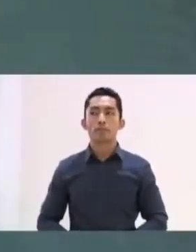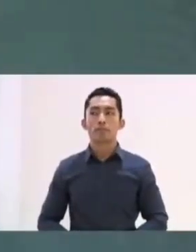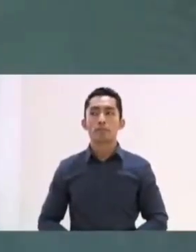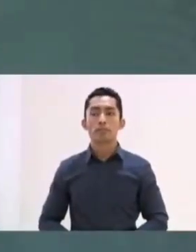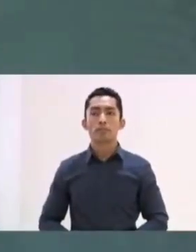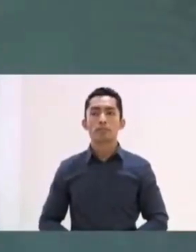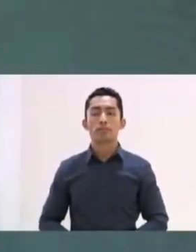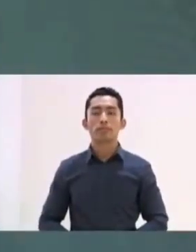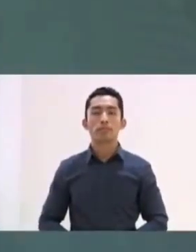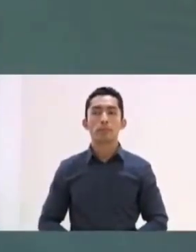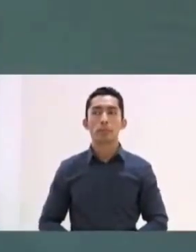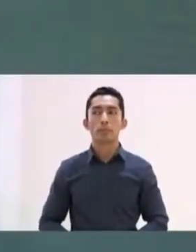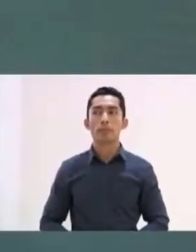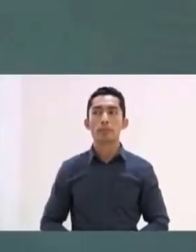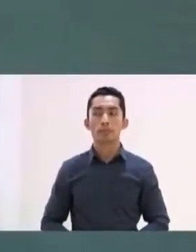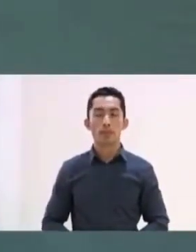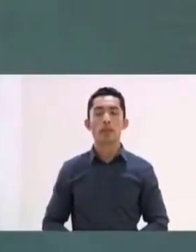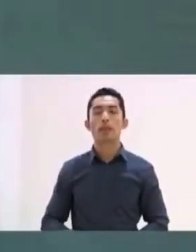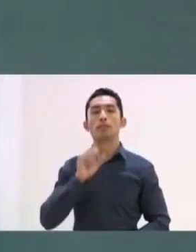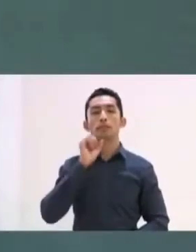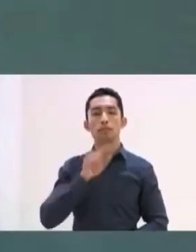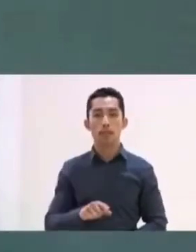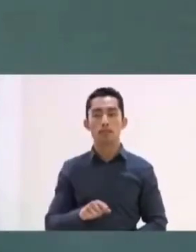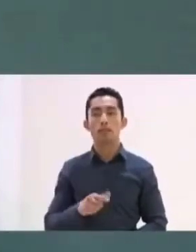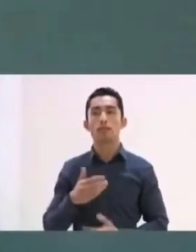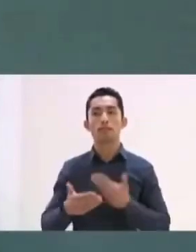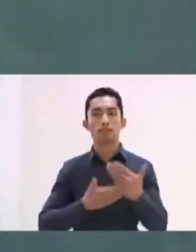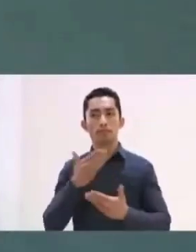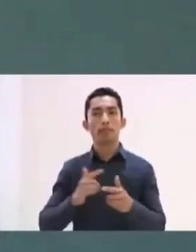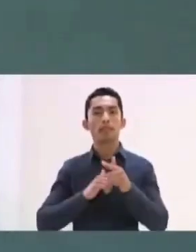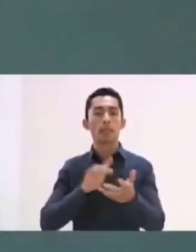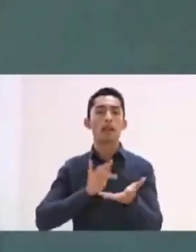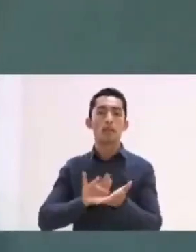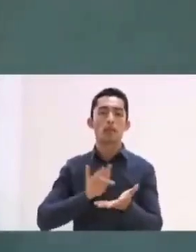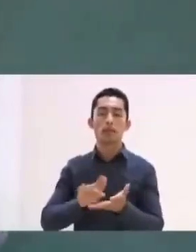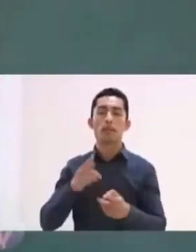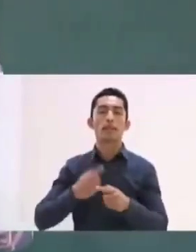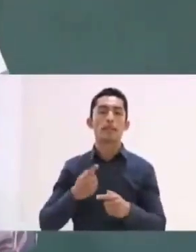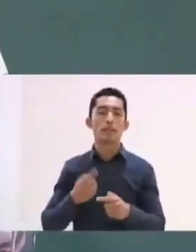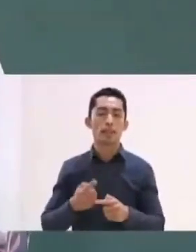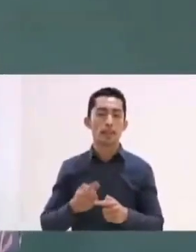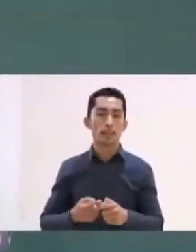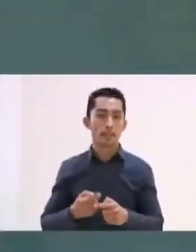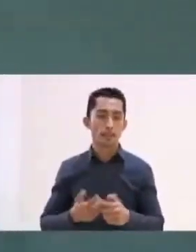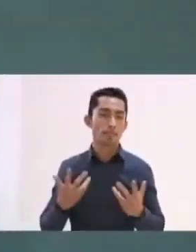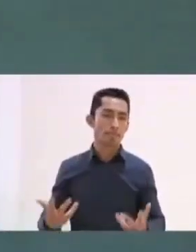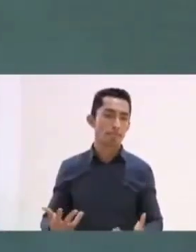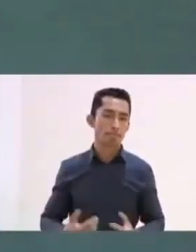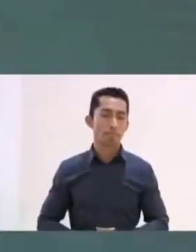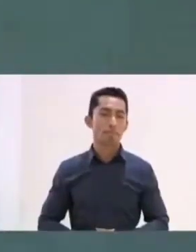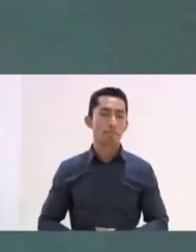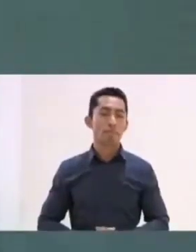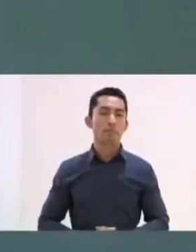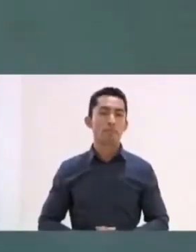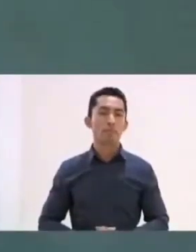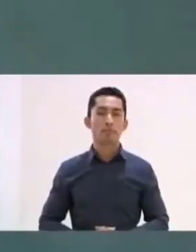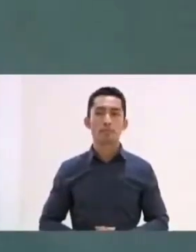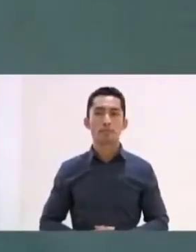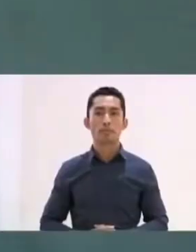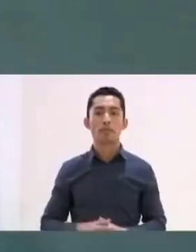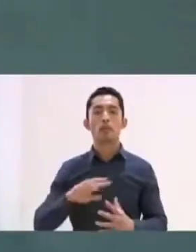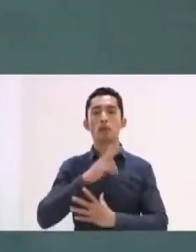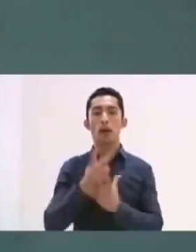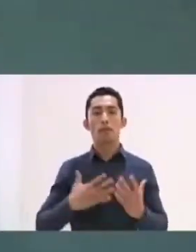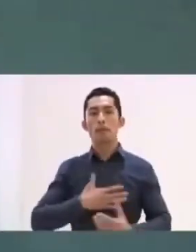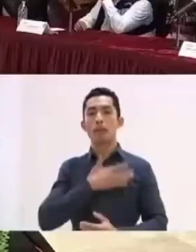Y vamos a seguir también apoyando con los